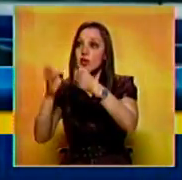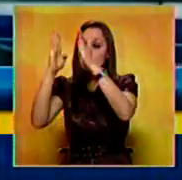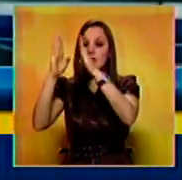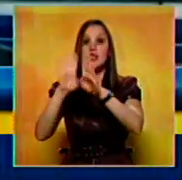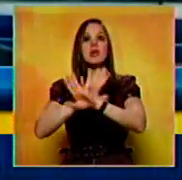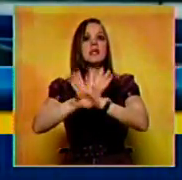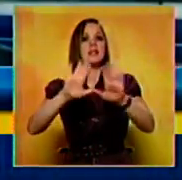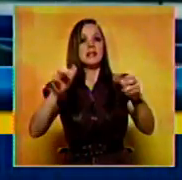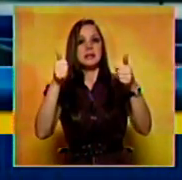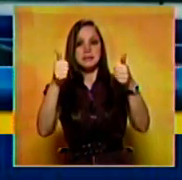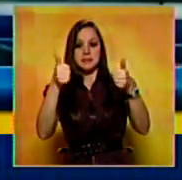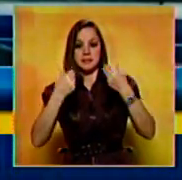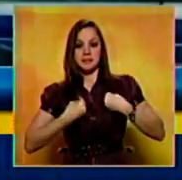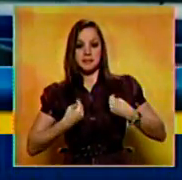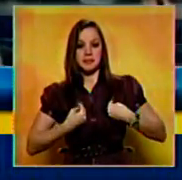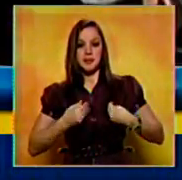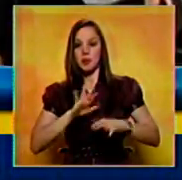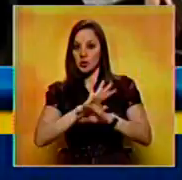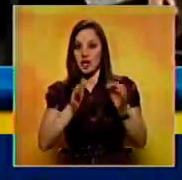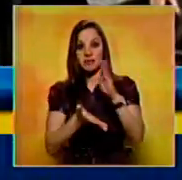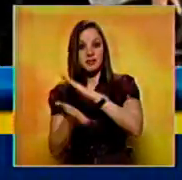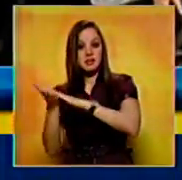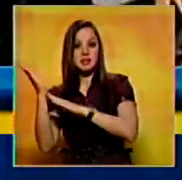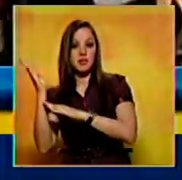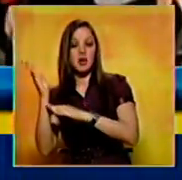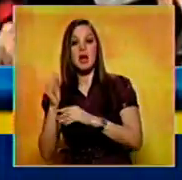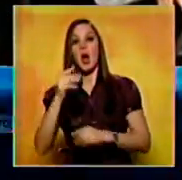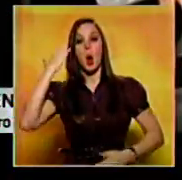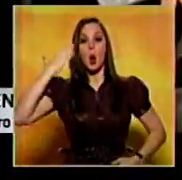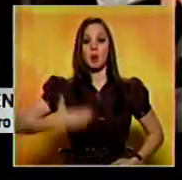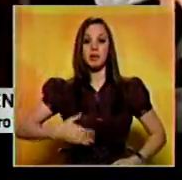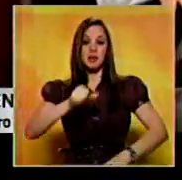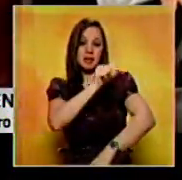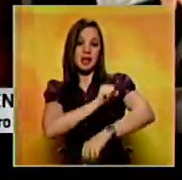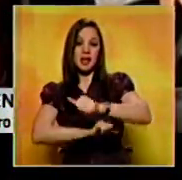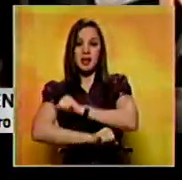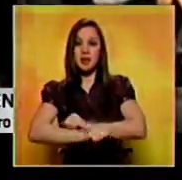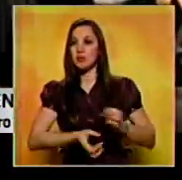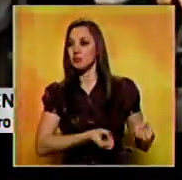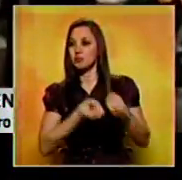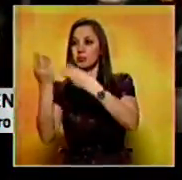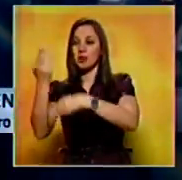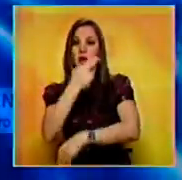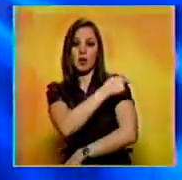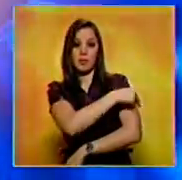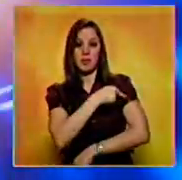encuentra a salvo y ya salió del parlamento el soldado herido fue trasladado a un hospital cercano y